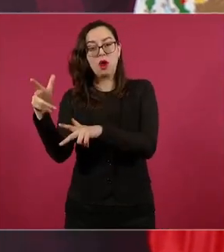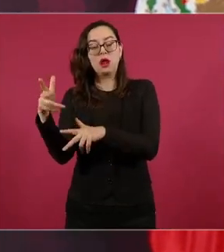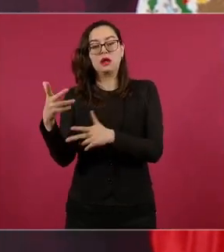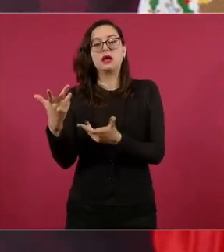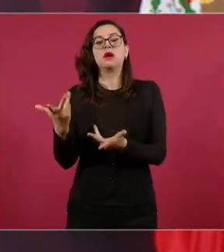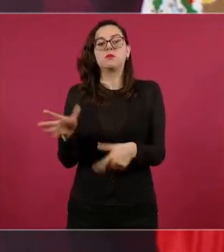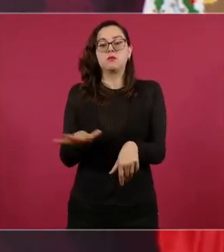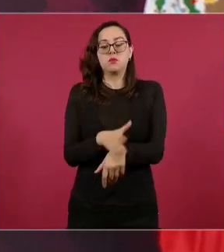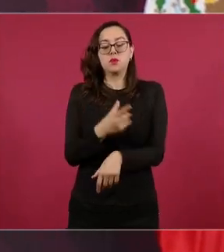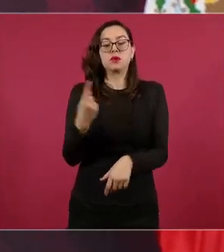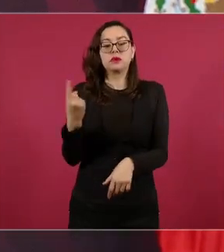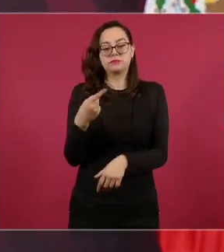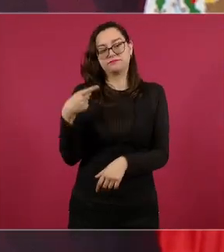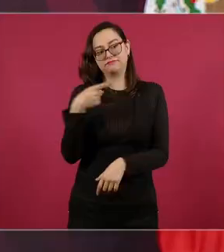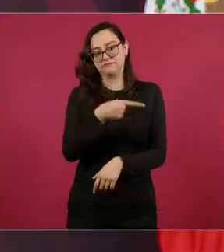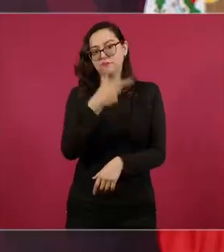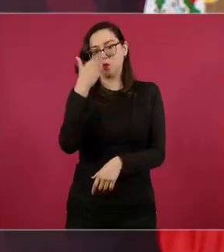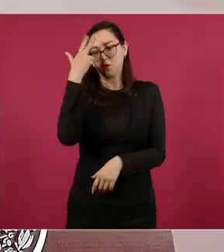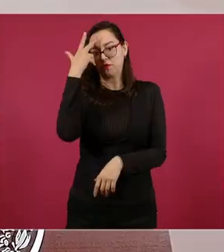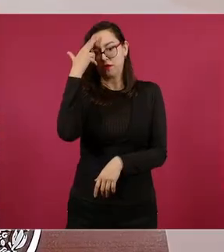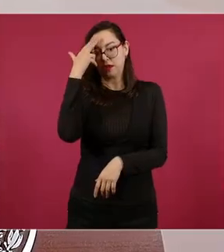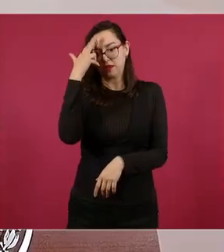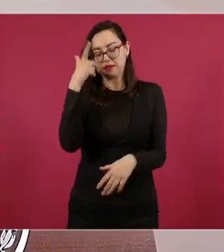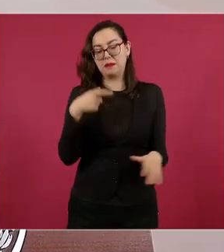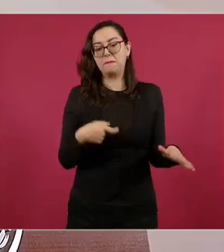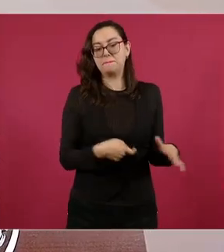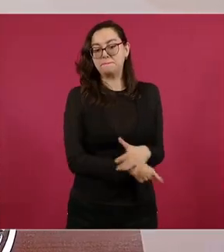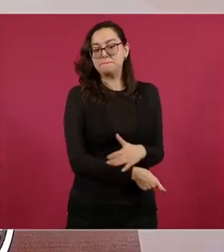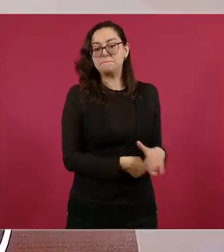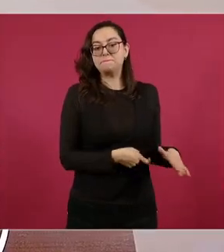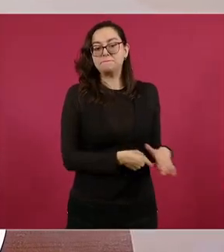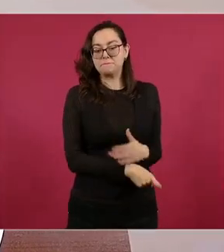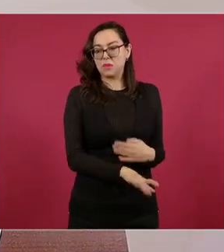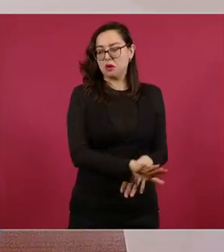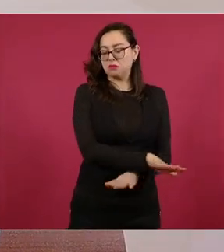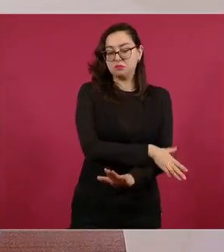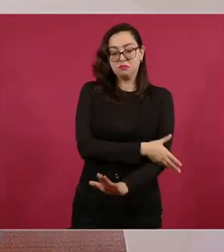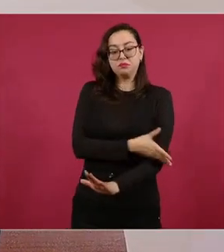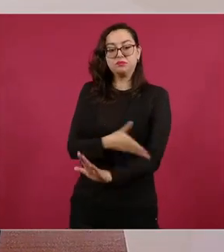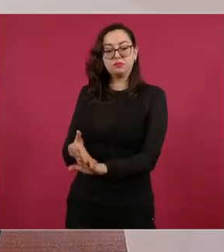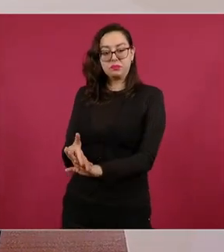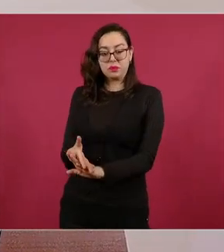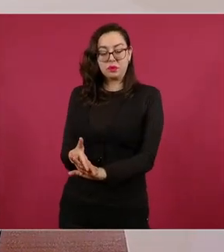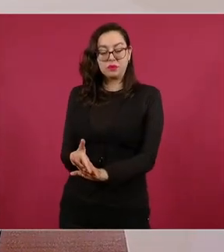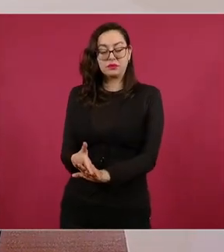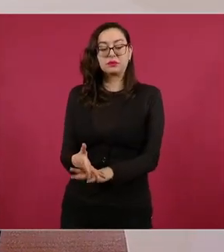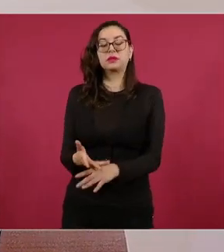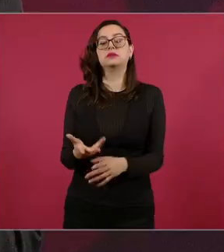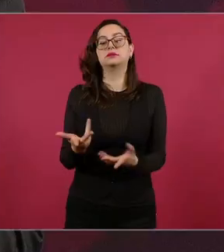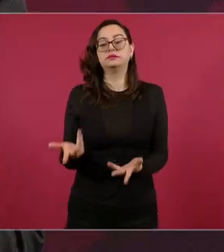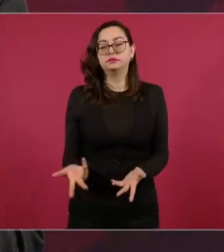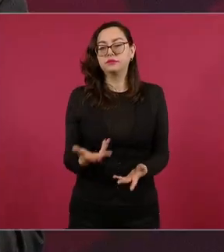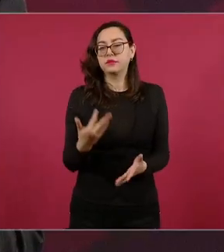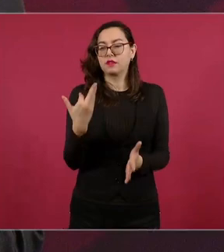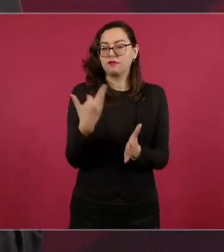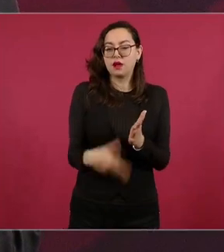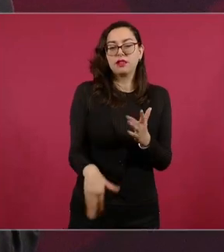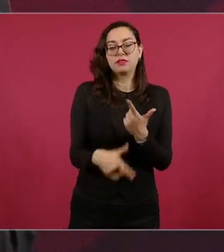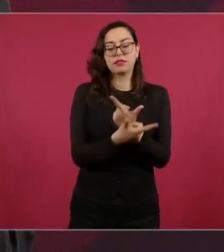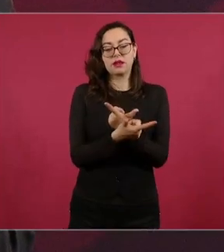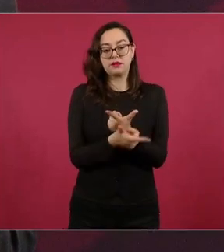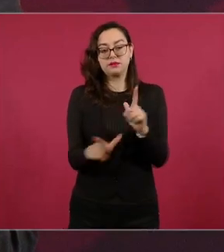capitalistas, critica la falta de libertades, la política exterior,